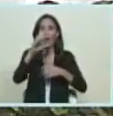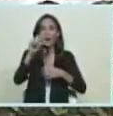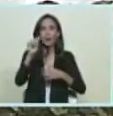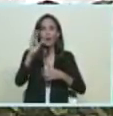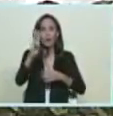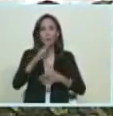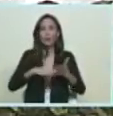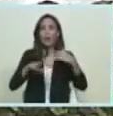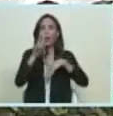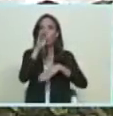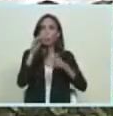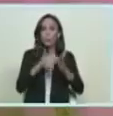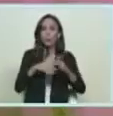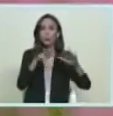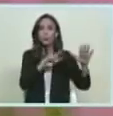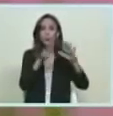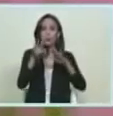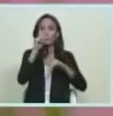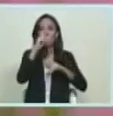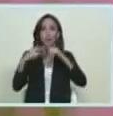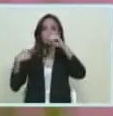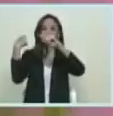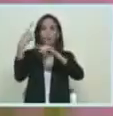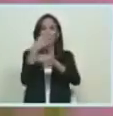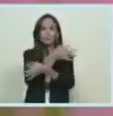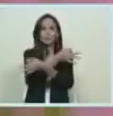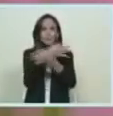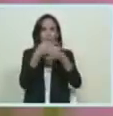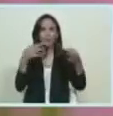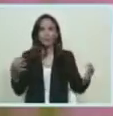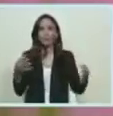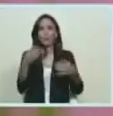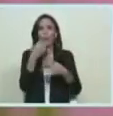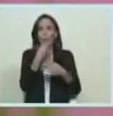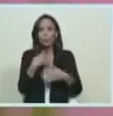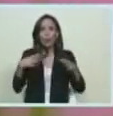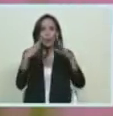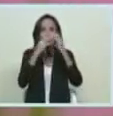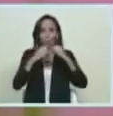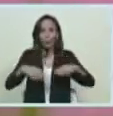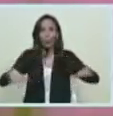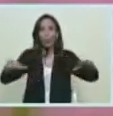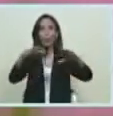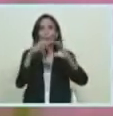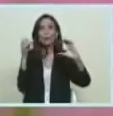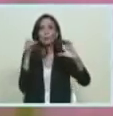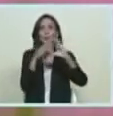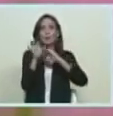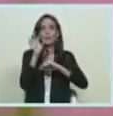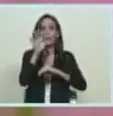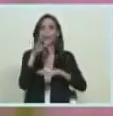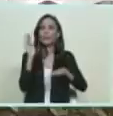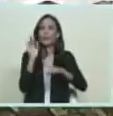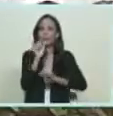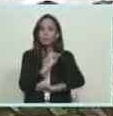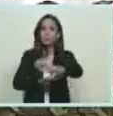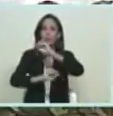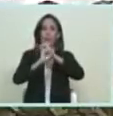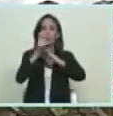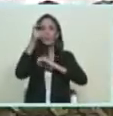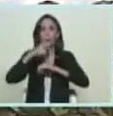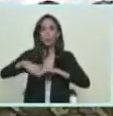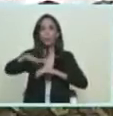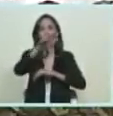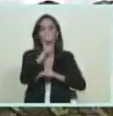2018 va a ser un año milagroso, gigantesco, de despliegue del carné de la patria para proteger al pueblo